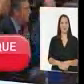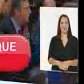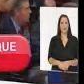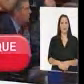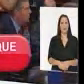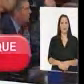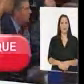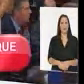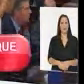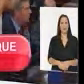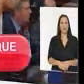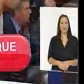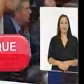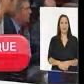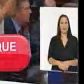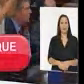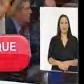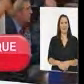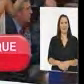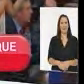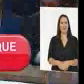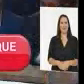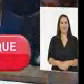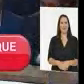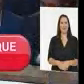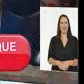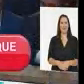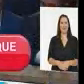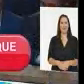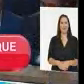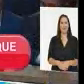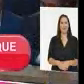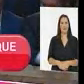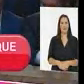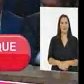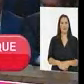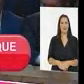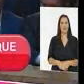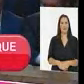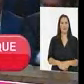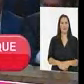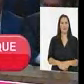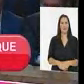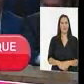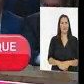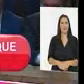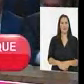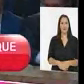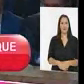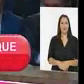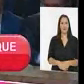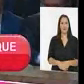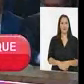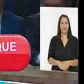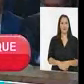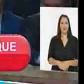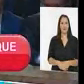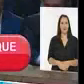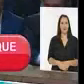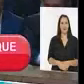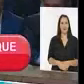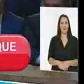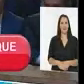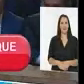debe hacerse en un marco institucional. Debería existir un consejo político, económico, social, que se reúna periódicamente, que